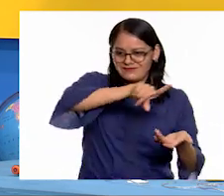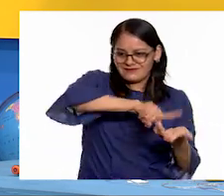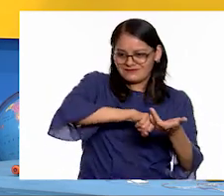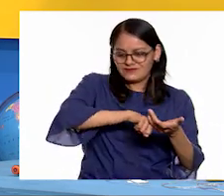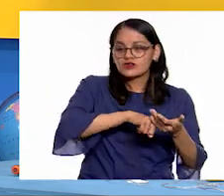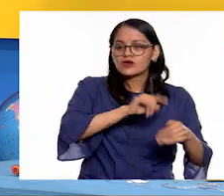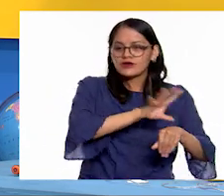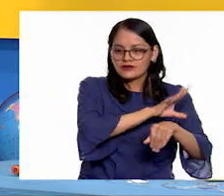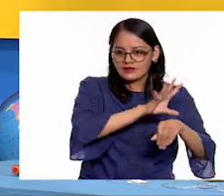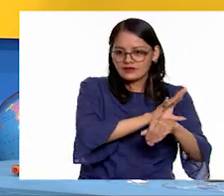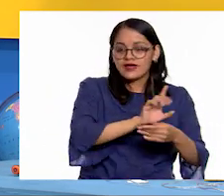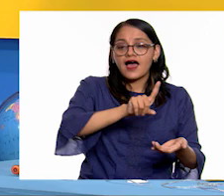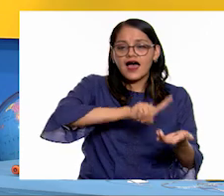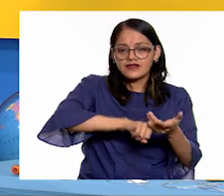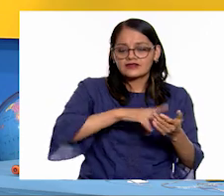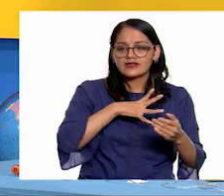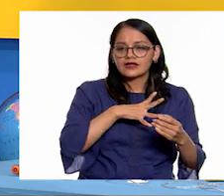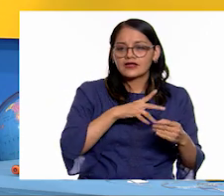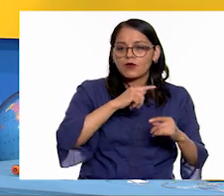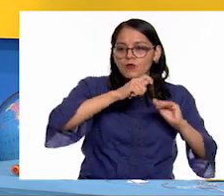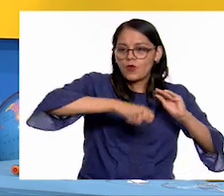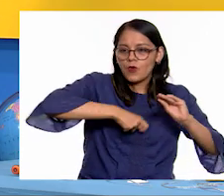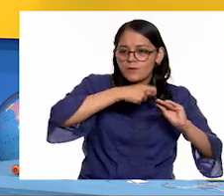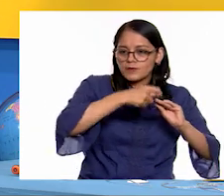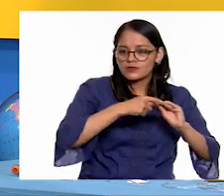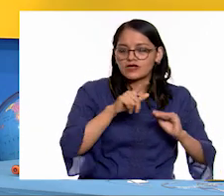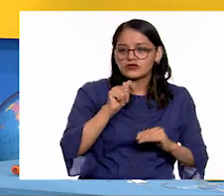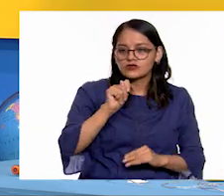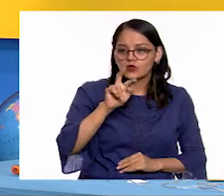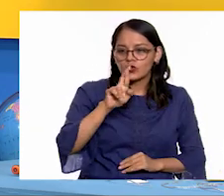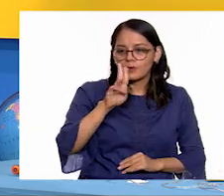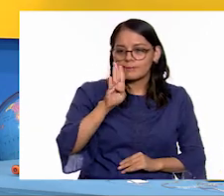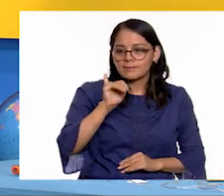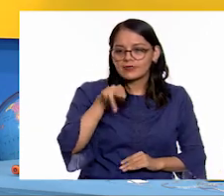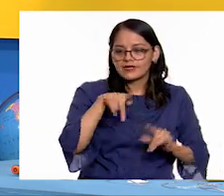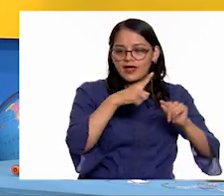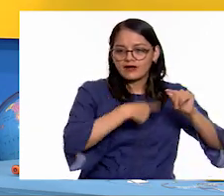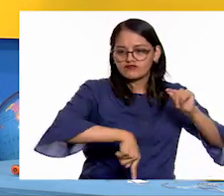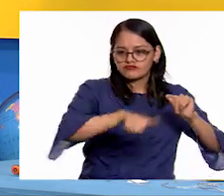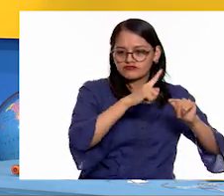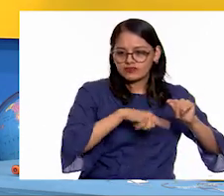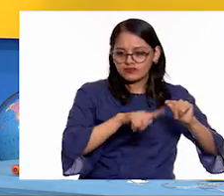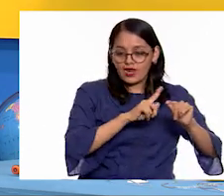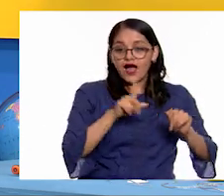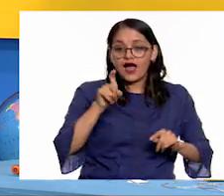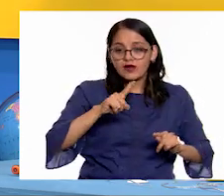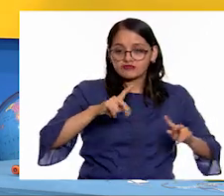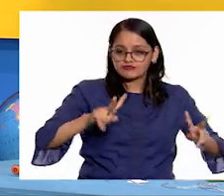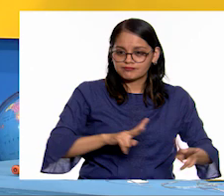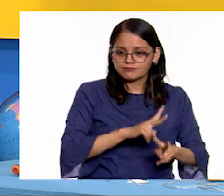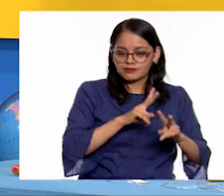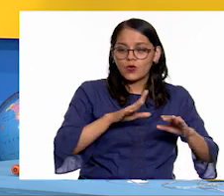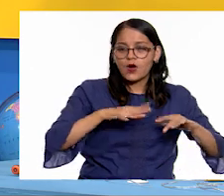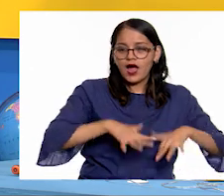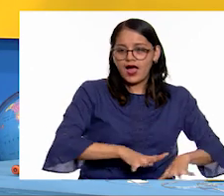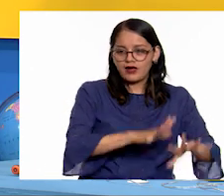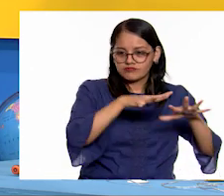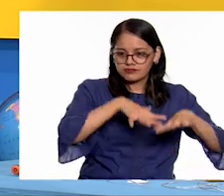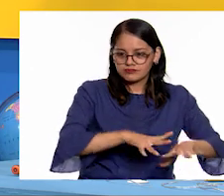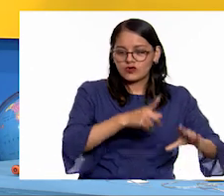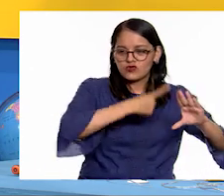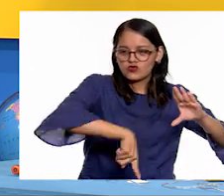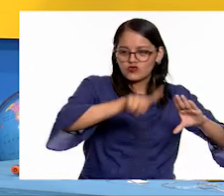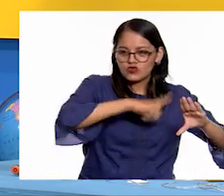del movimiento de una turbina que gira ya sea por corrientes de agua, viento o por el vapor de agua a muy